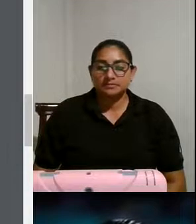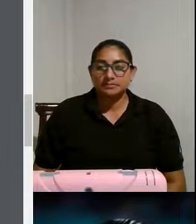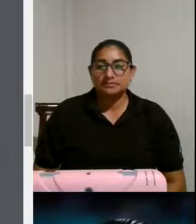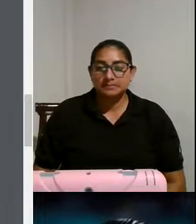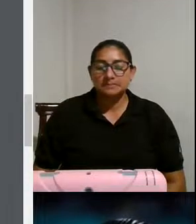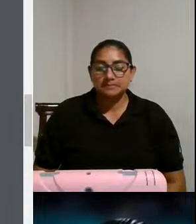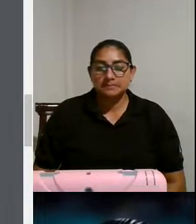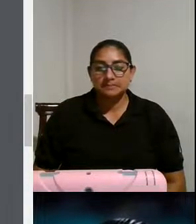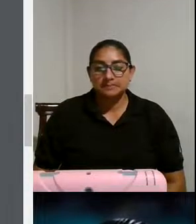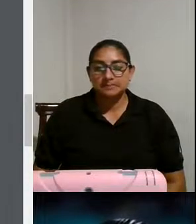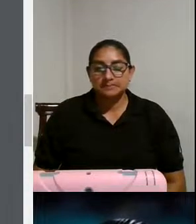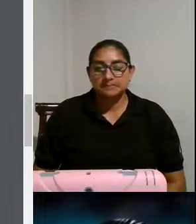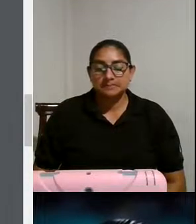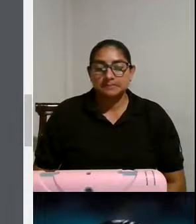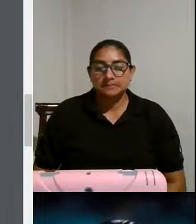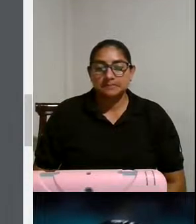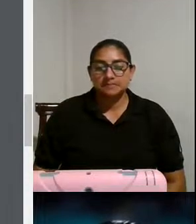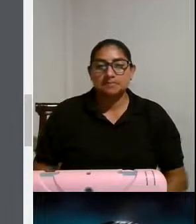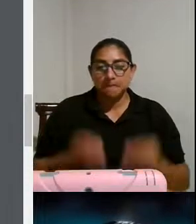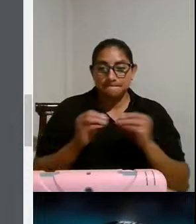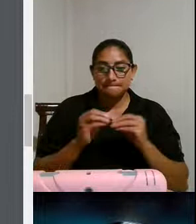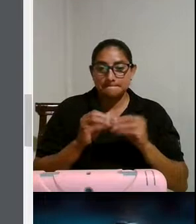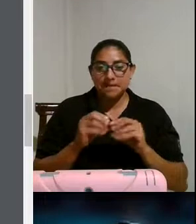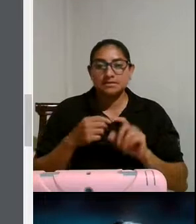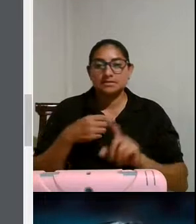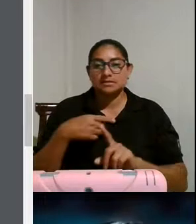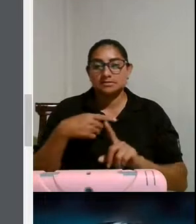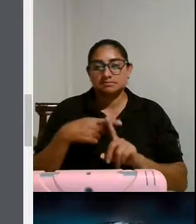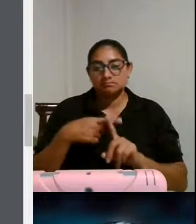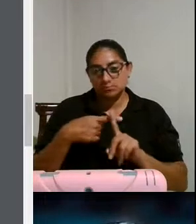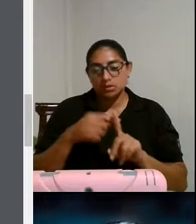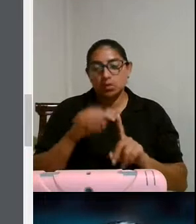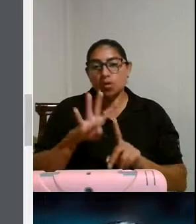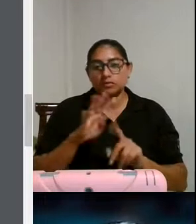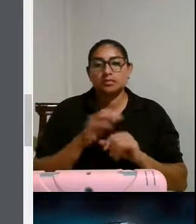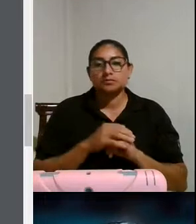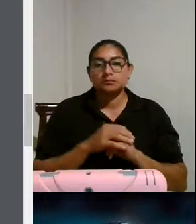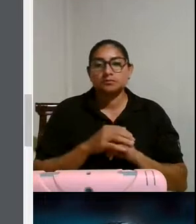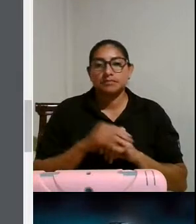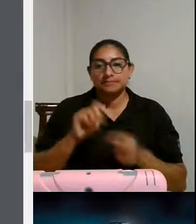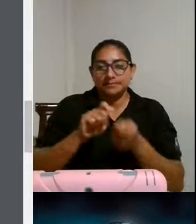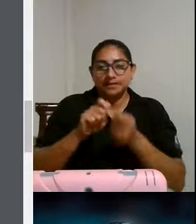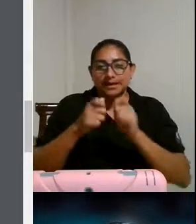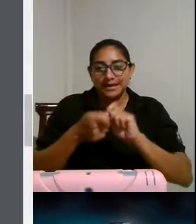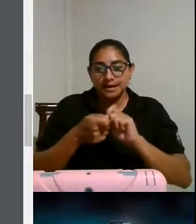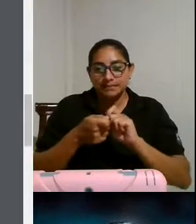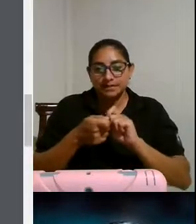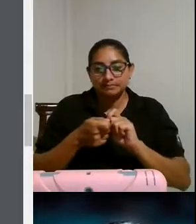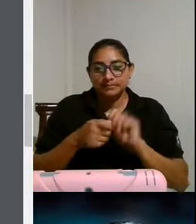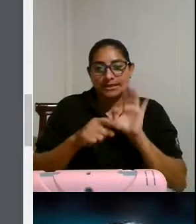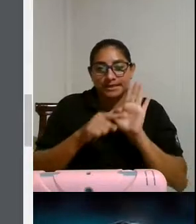¿Okay? Más el 4, que es de la función, y cambiemos signos acá.